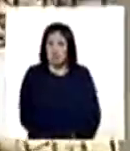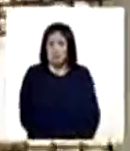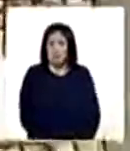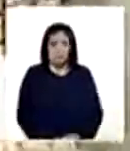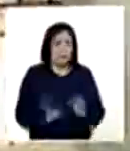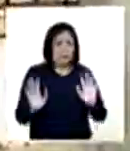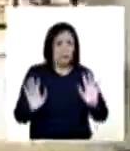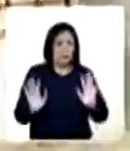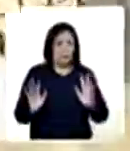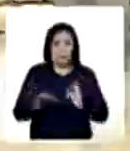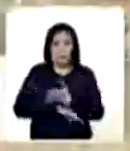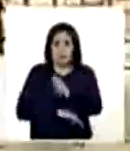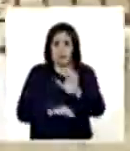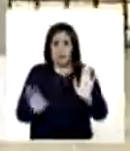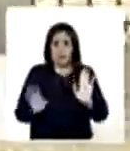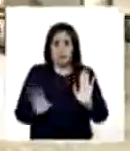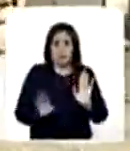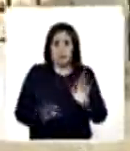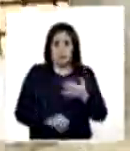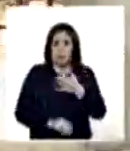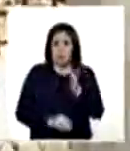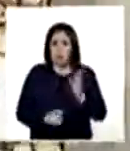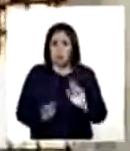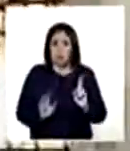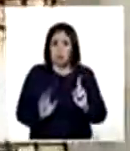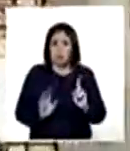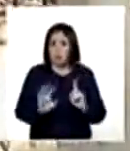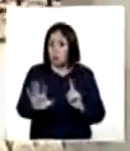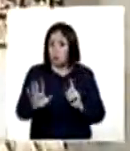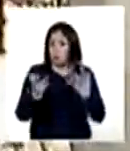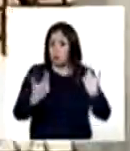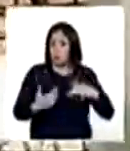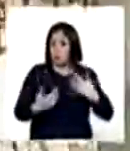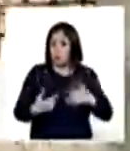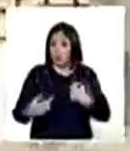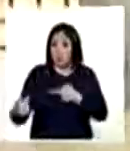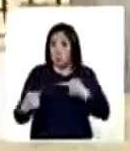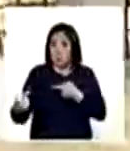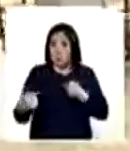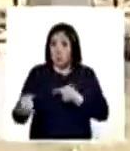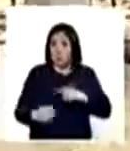ver, vamos a cruzar. Espera, no me muevas. Está peleando con la policía,